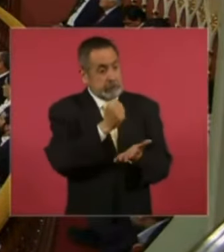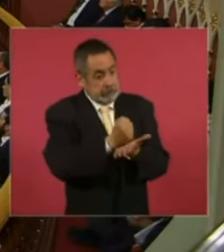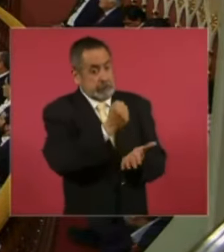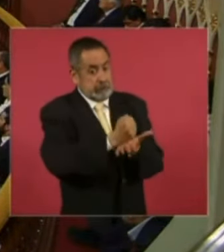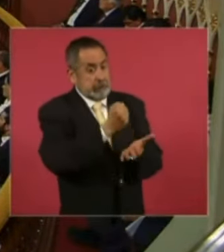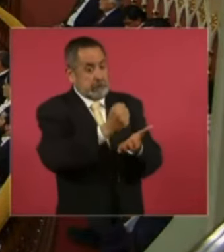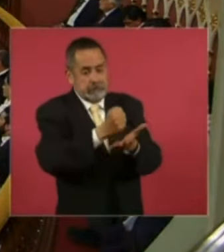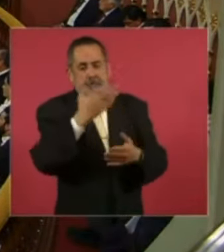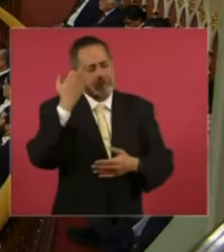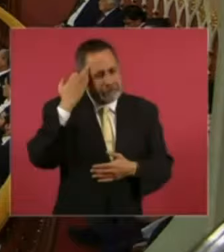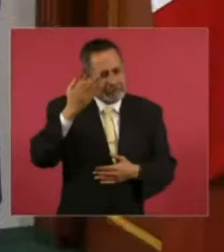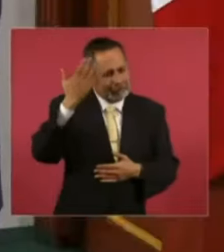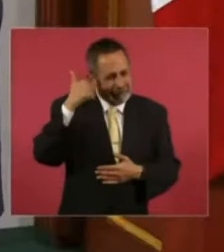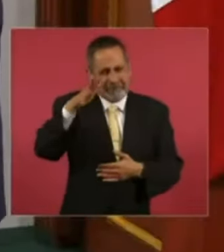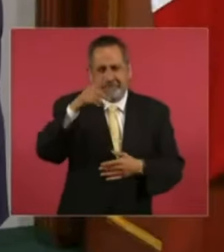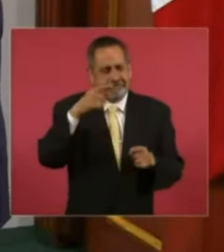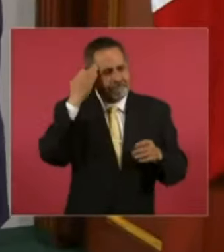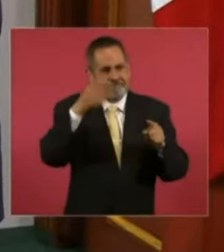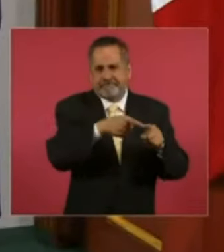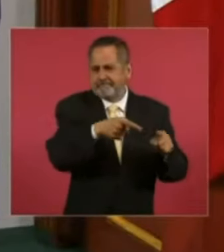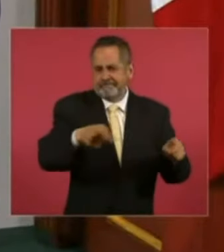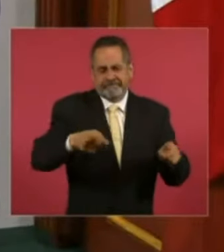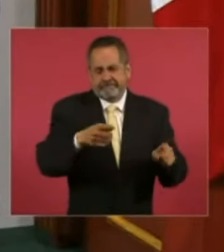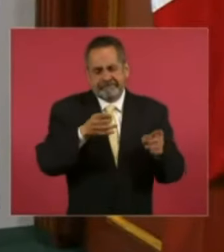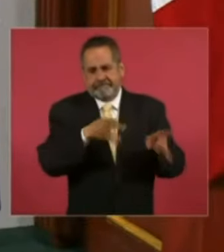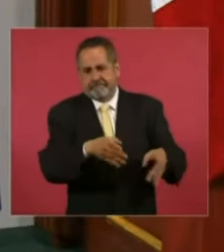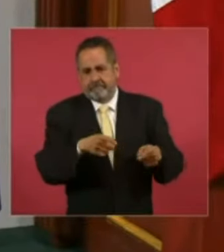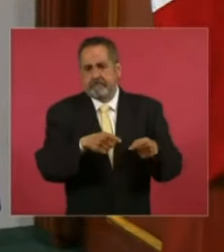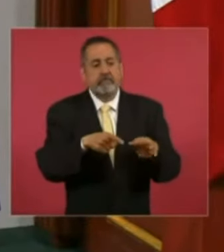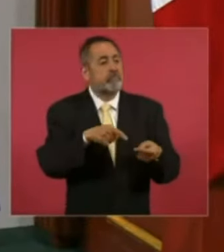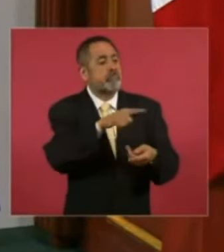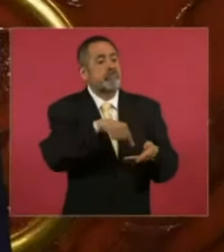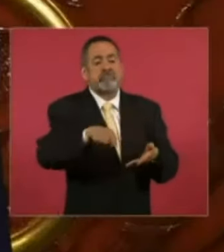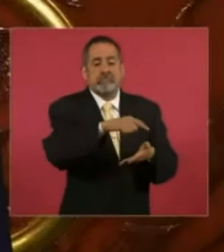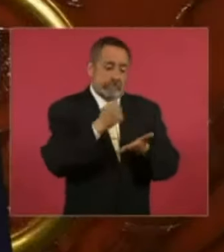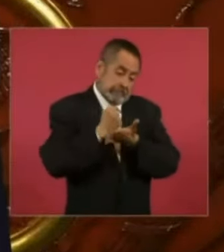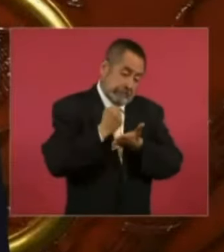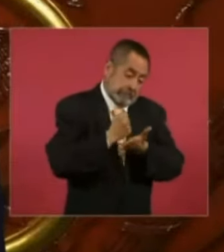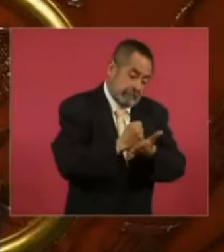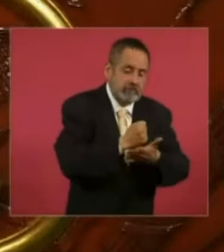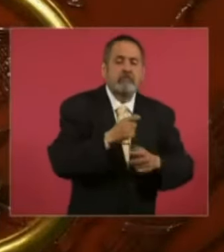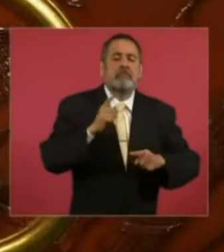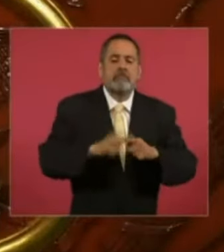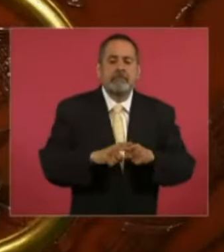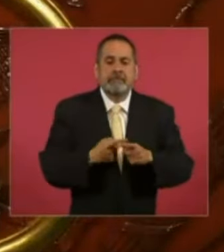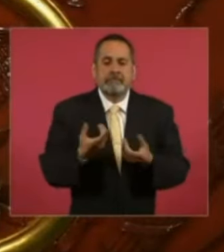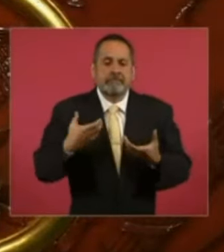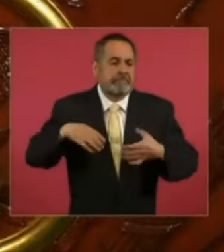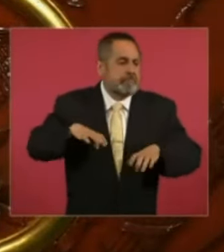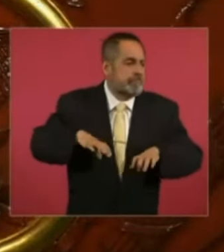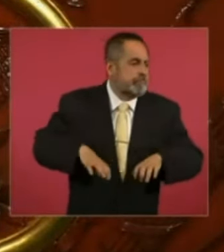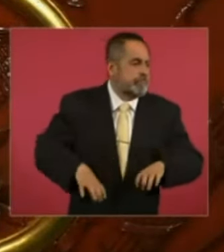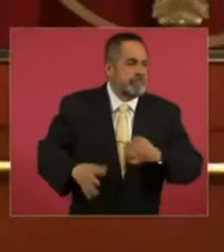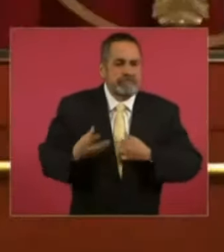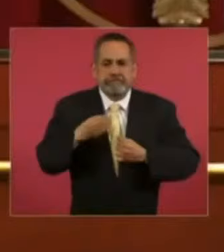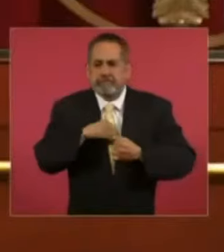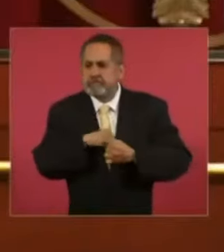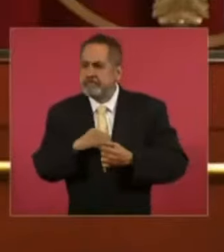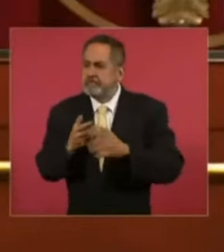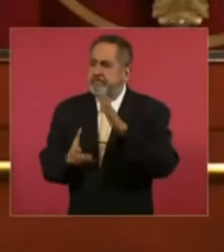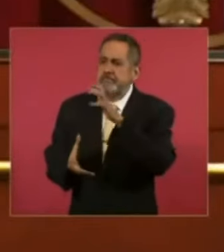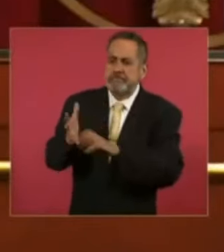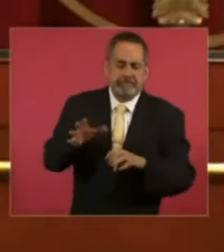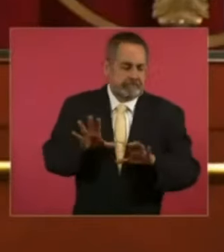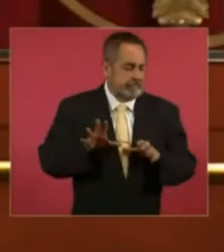que también será muy polémica, que es la eliminación de los organismos